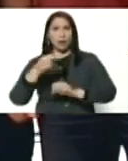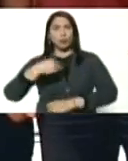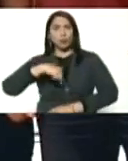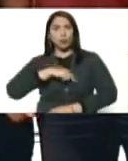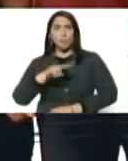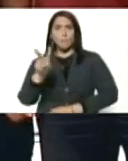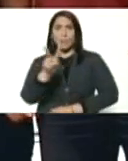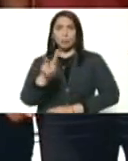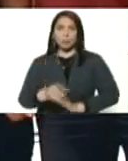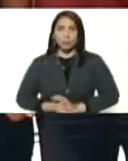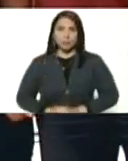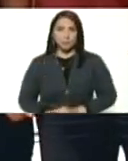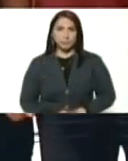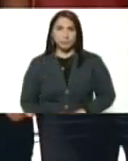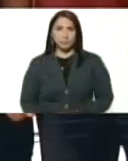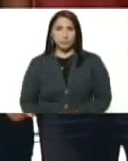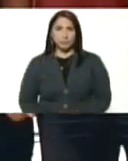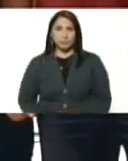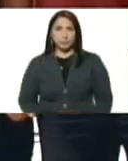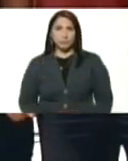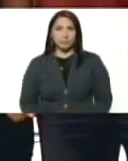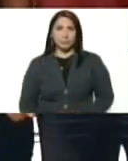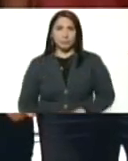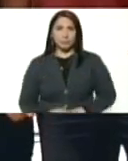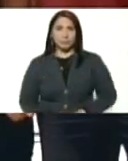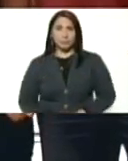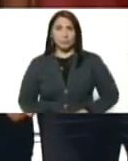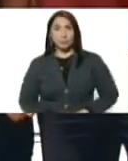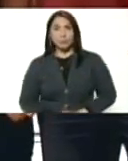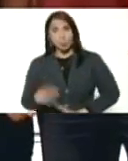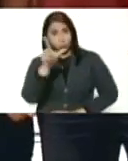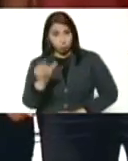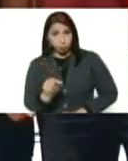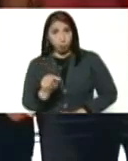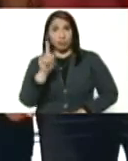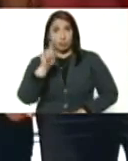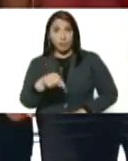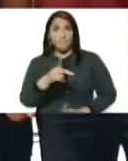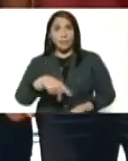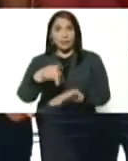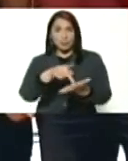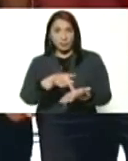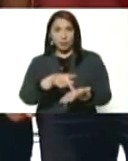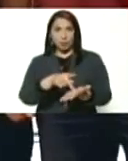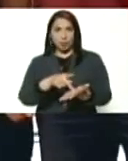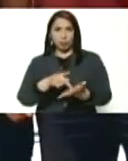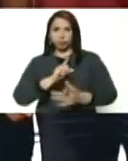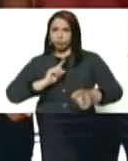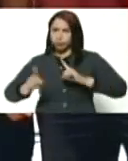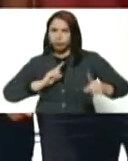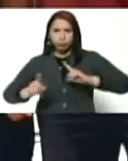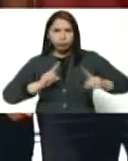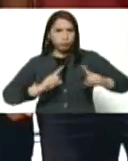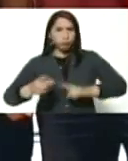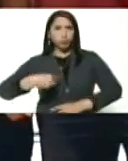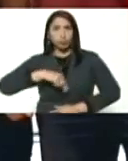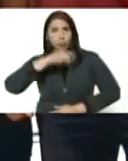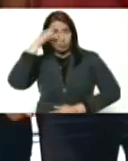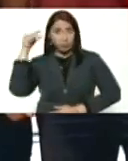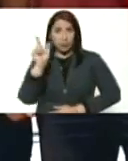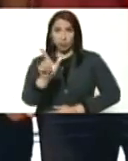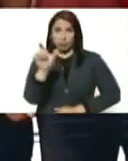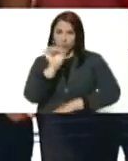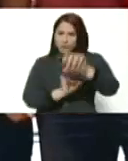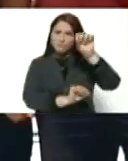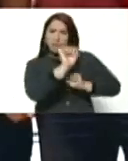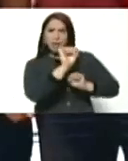territorio esequivo, la participación activa de nuestro partido en la